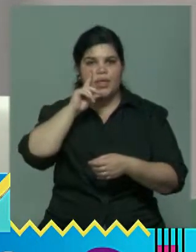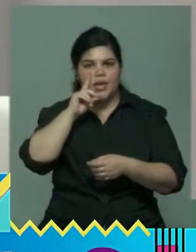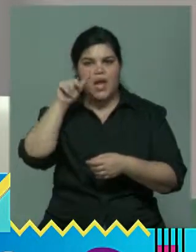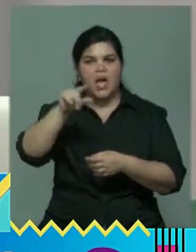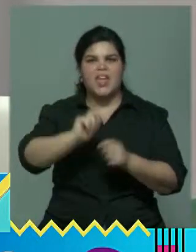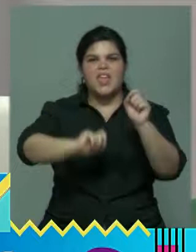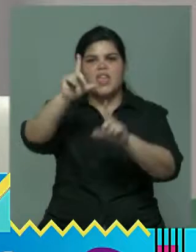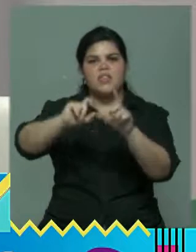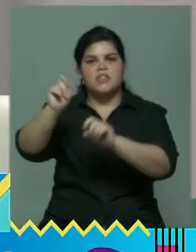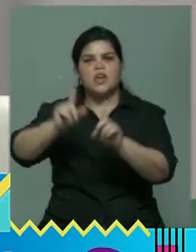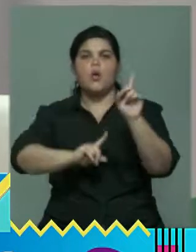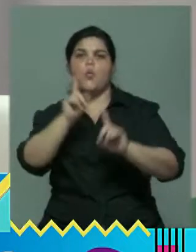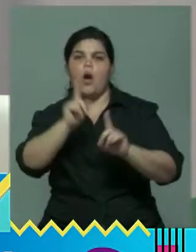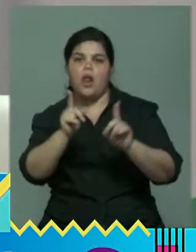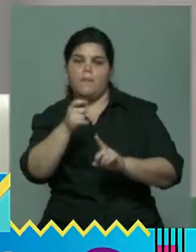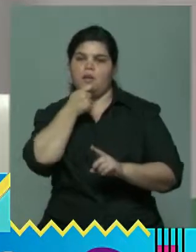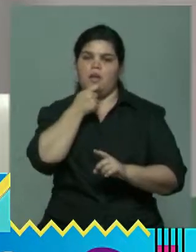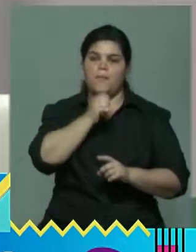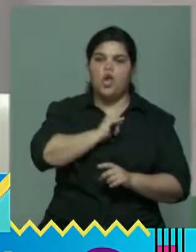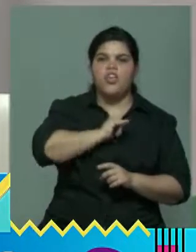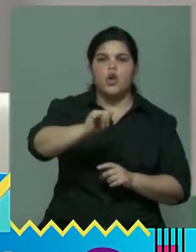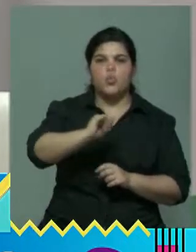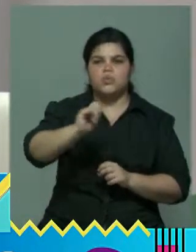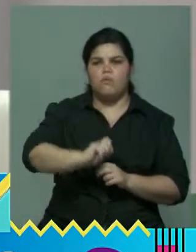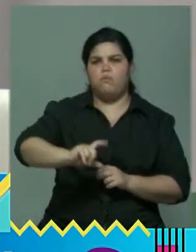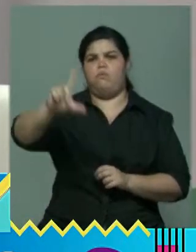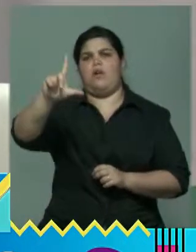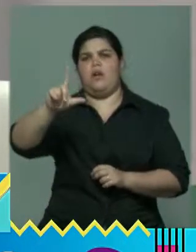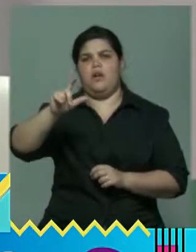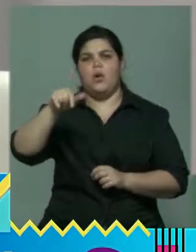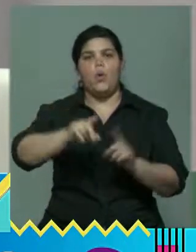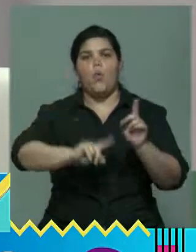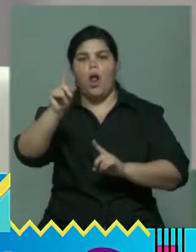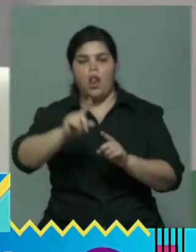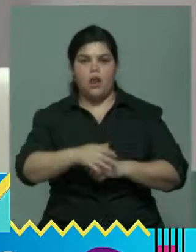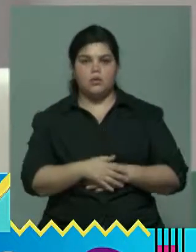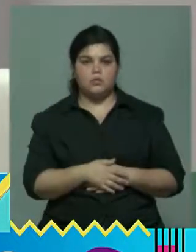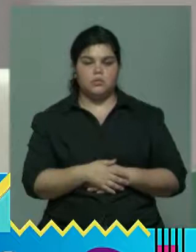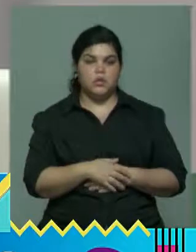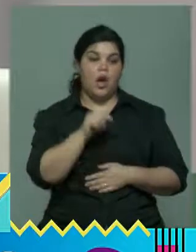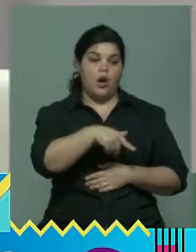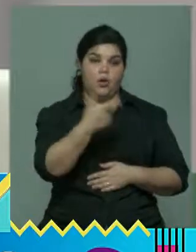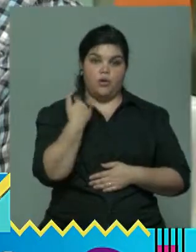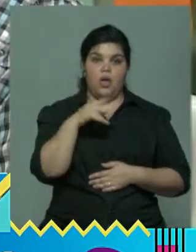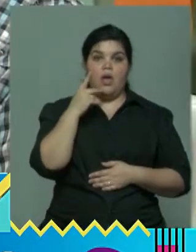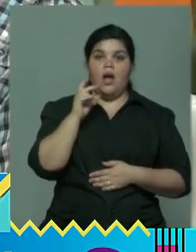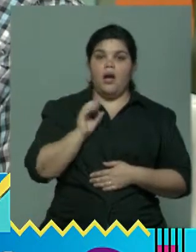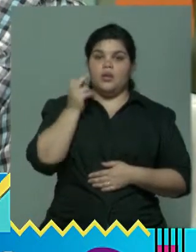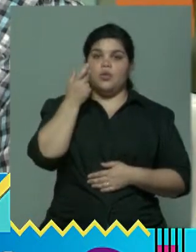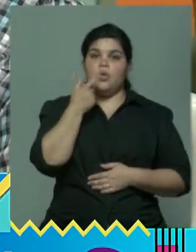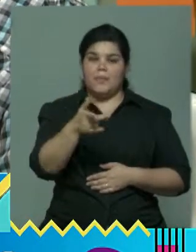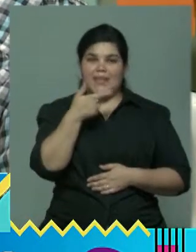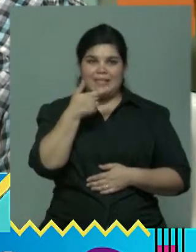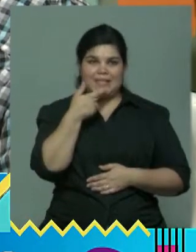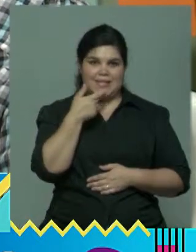suelen recibir, en qué casos. Bueno, estamos terminando el estudio estadístico del 2017 y ya se lo vamos a acercar y